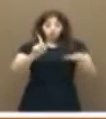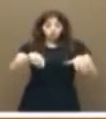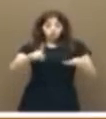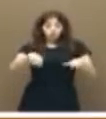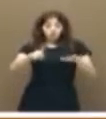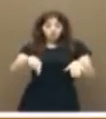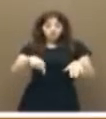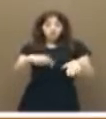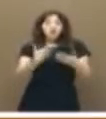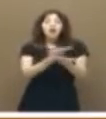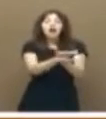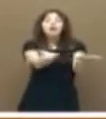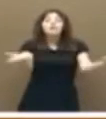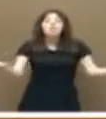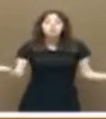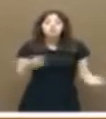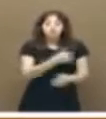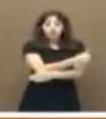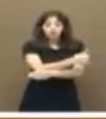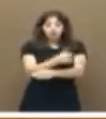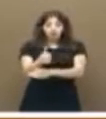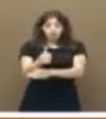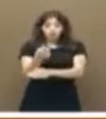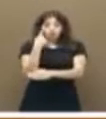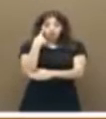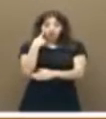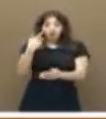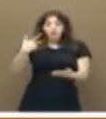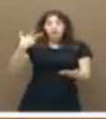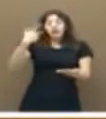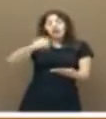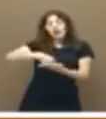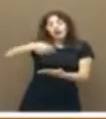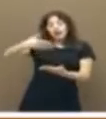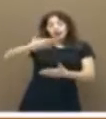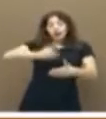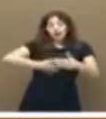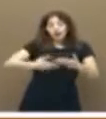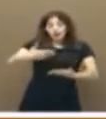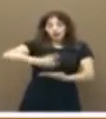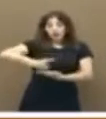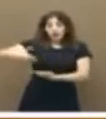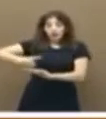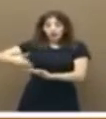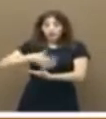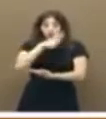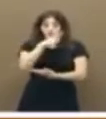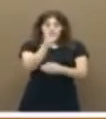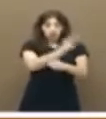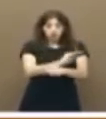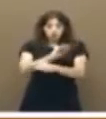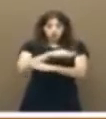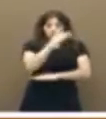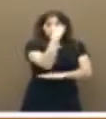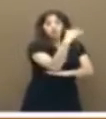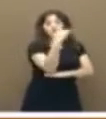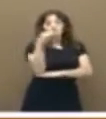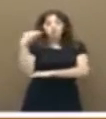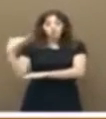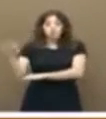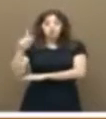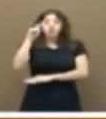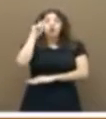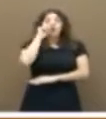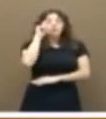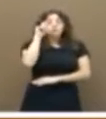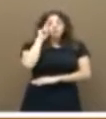de la ciudadanía, haciéndola protagonista de sus acciones en materia de difusión cultural y promoción y conservación de nuestros enclaves museísticos y